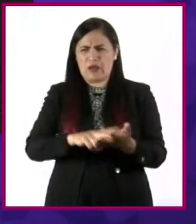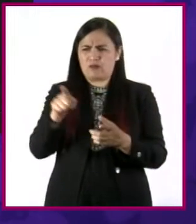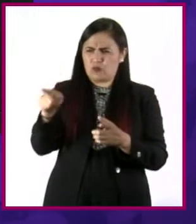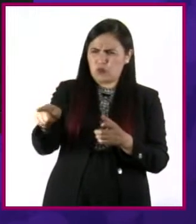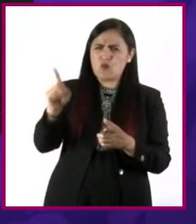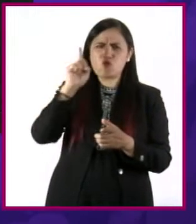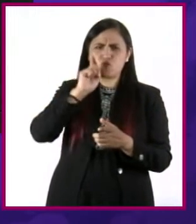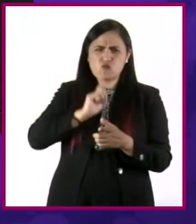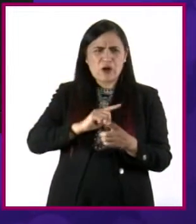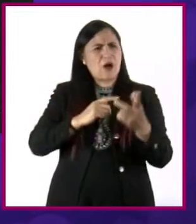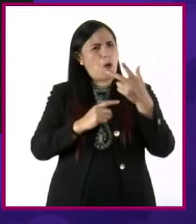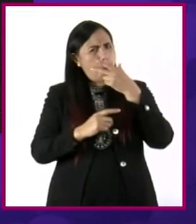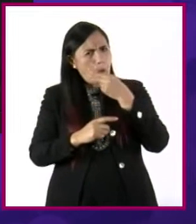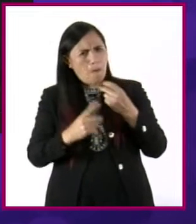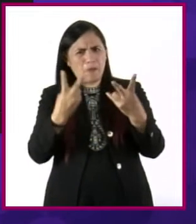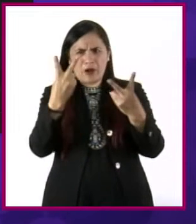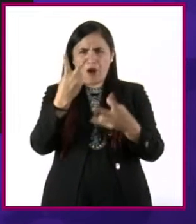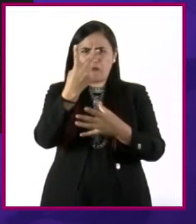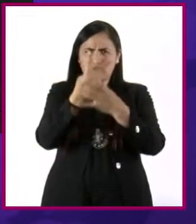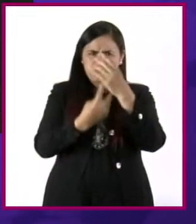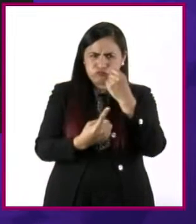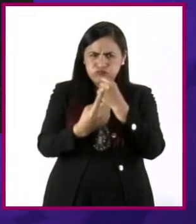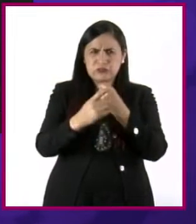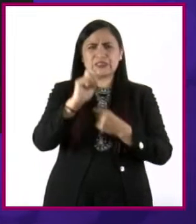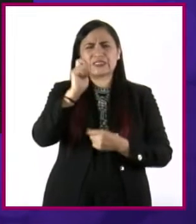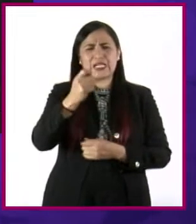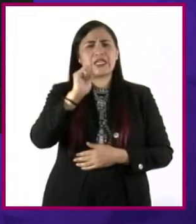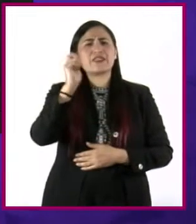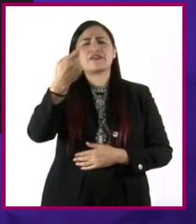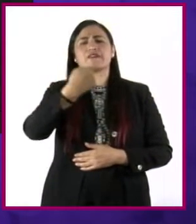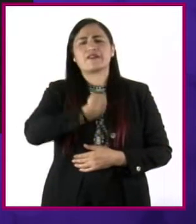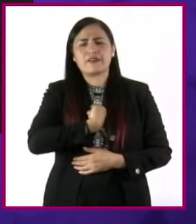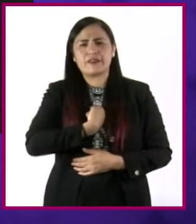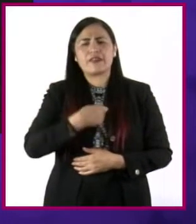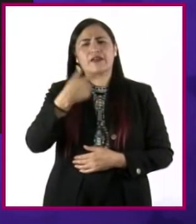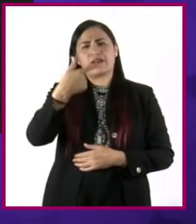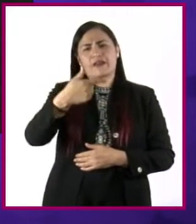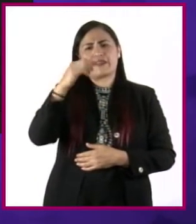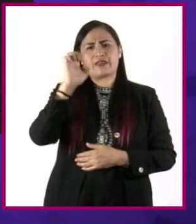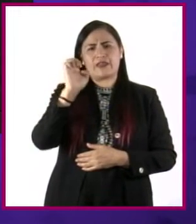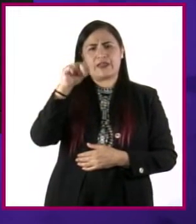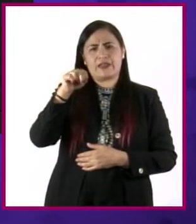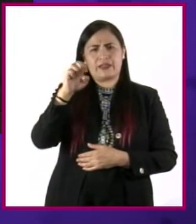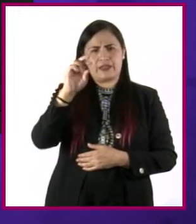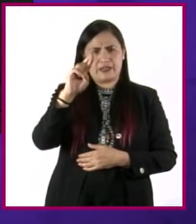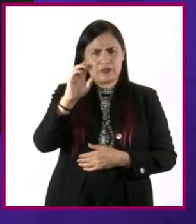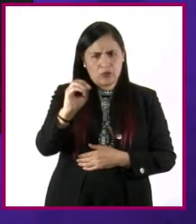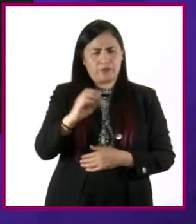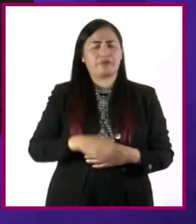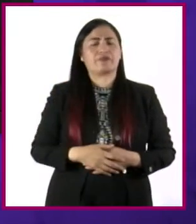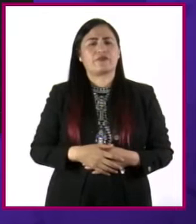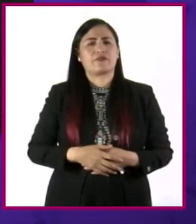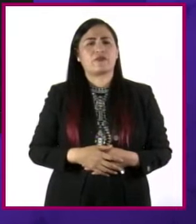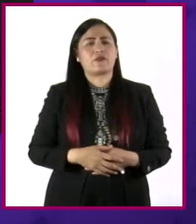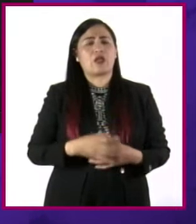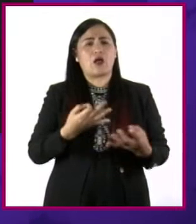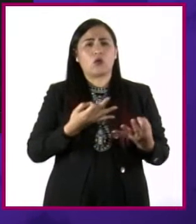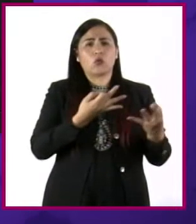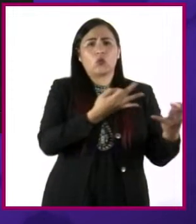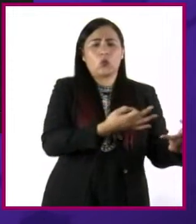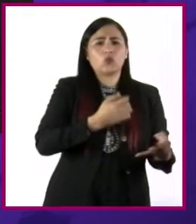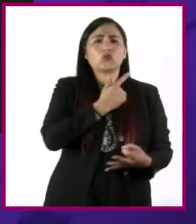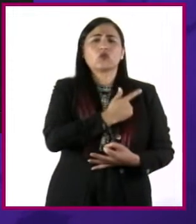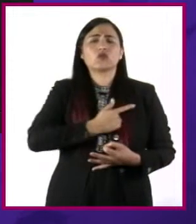determinadas maneras. A esto se le denomina identidad de género, que la orientación sexual o la dirección del deseo